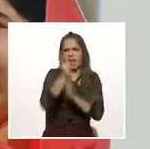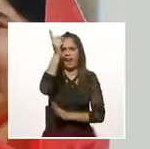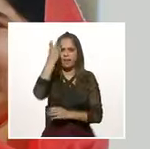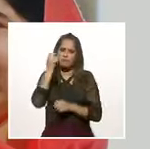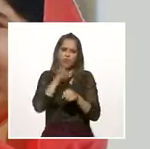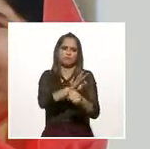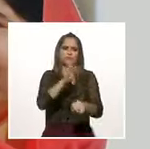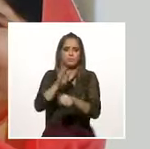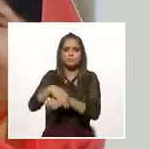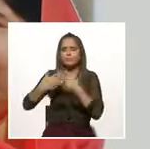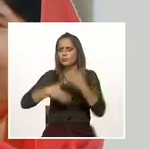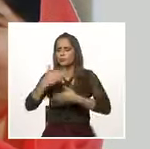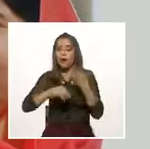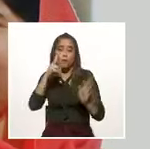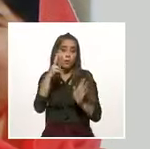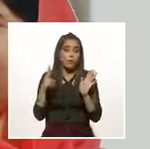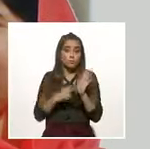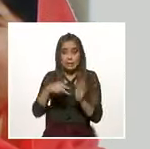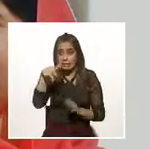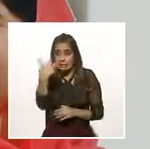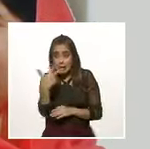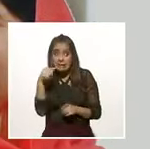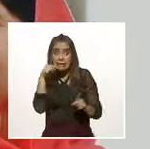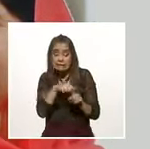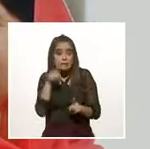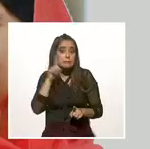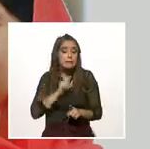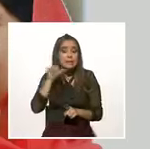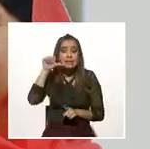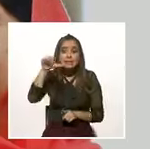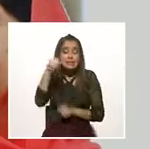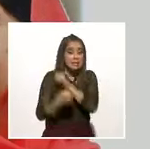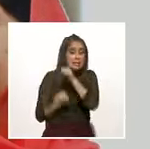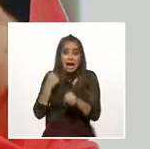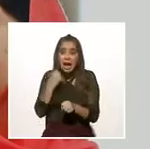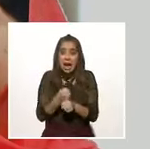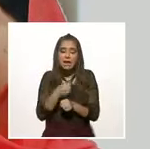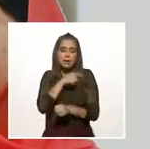En 2013, con solo 16 años, fue